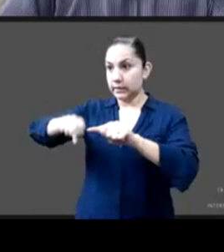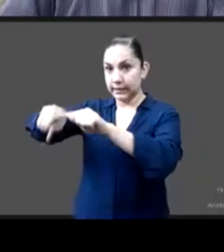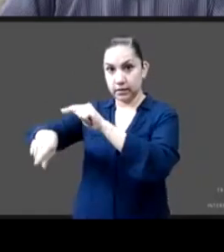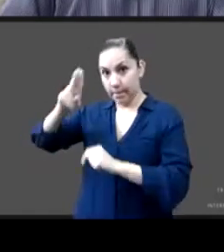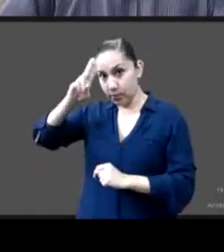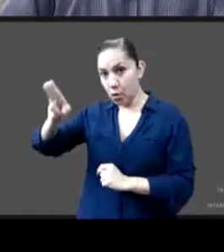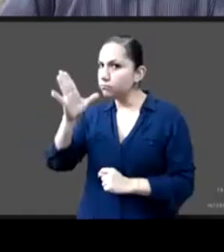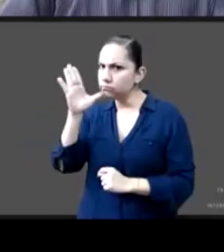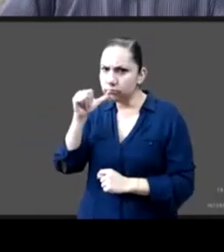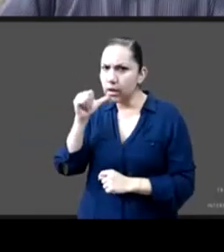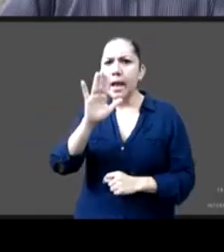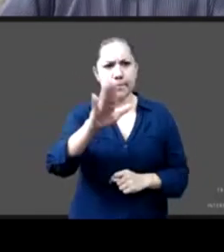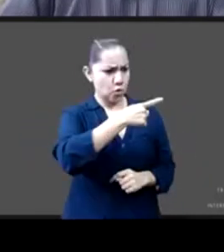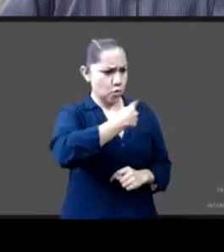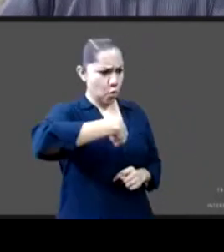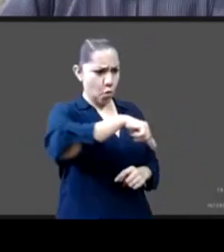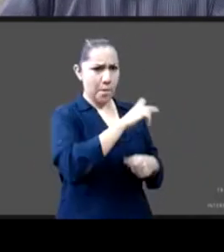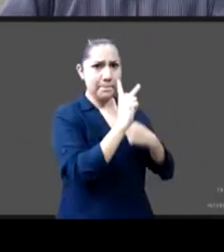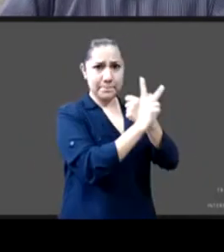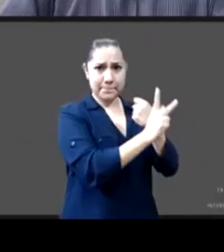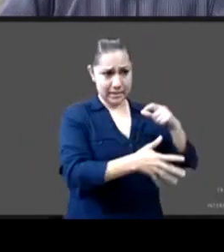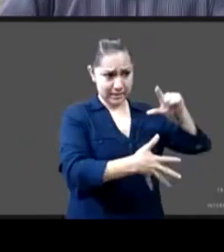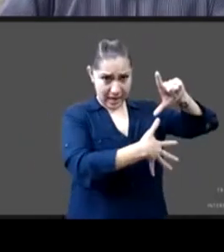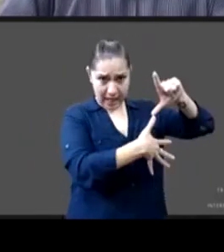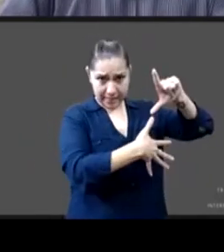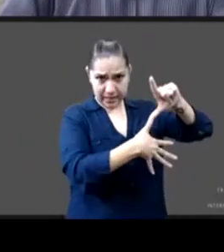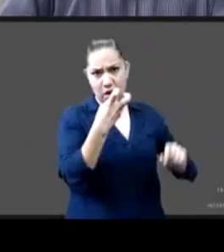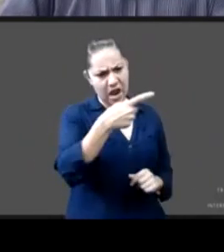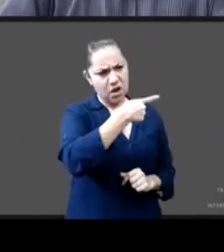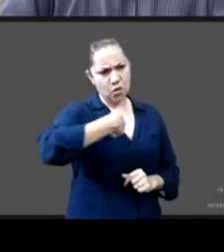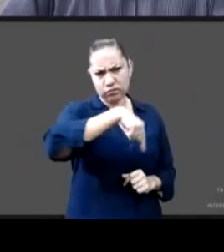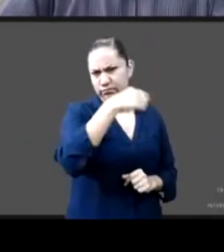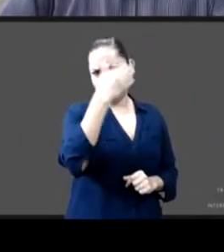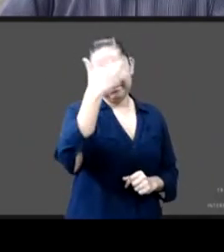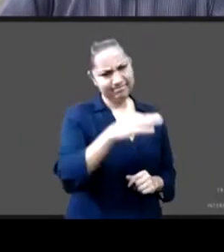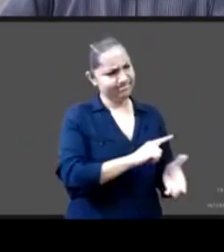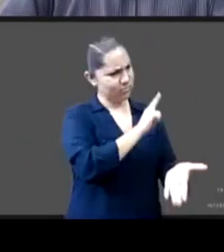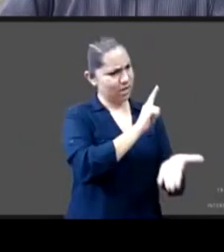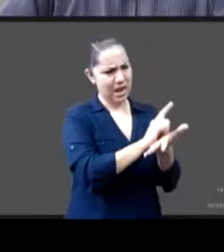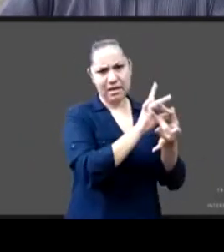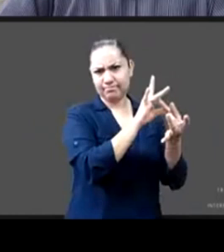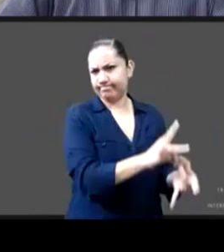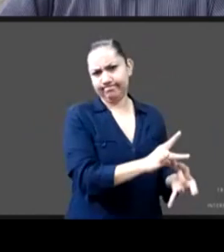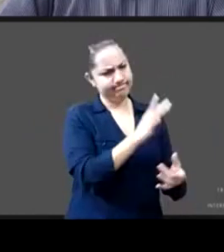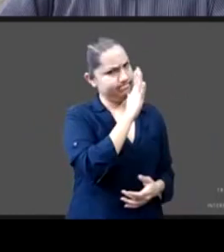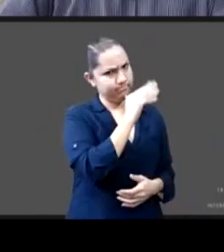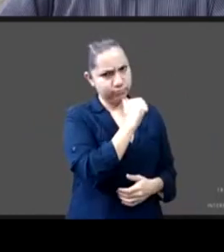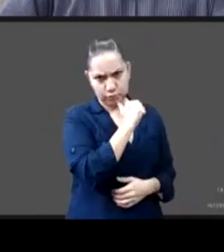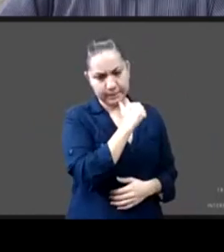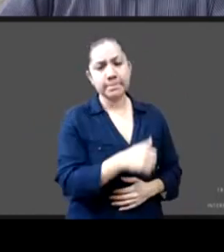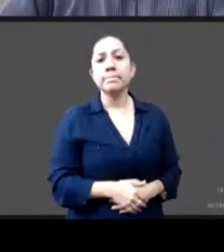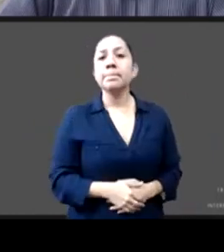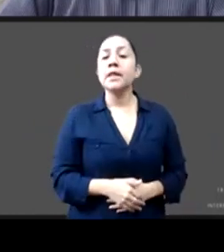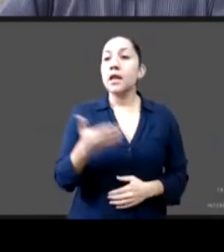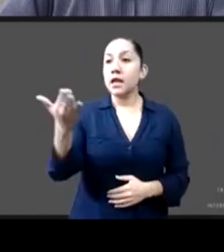de Latinoamérica, esto es totalmente ilegal. ¿Qué más? Doctora Ernestina, muy feliz en relación a lo de